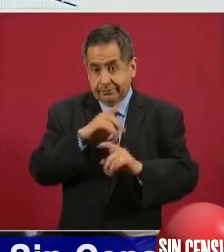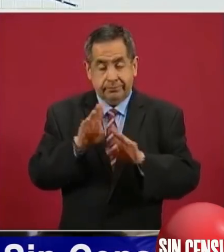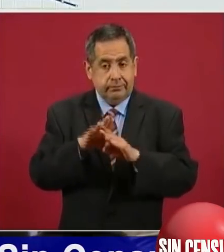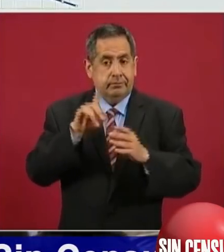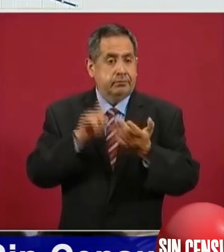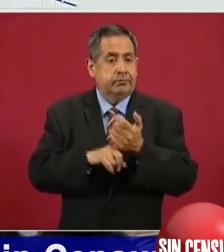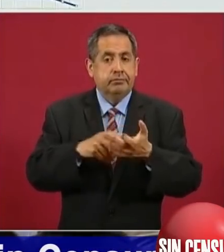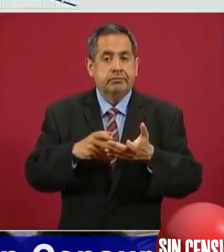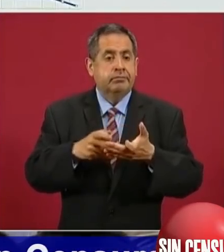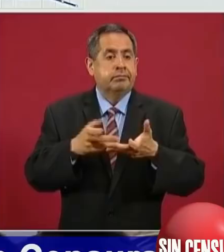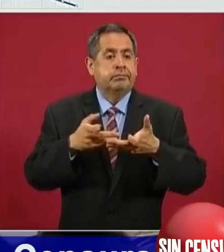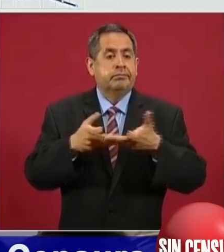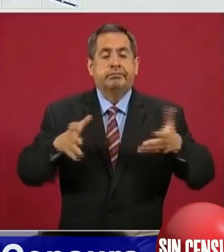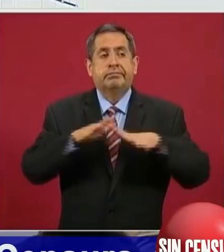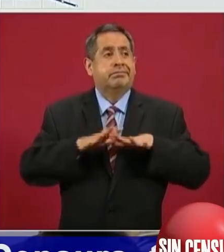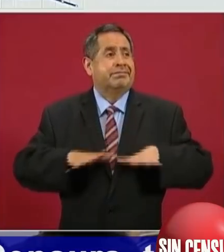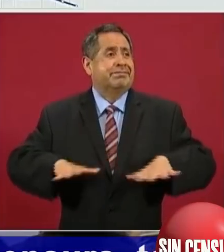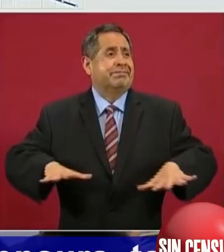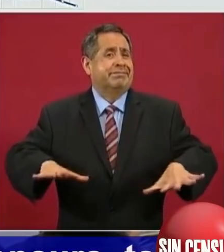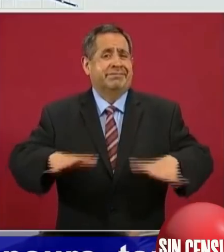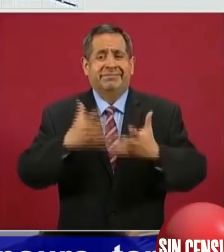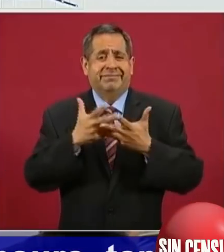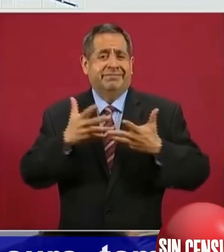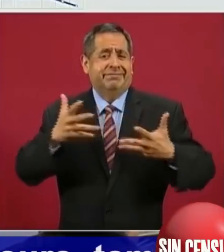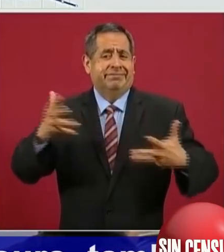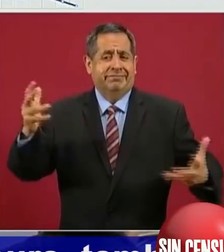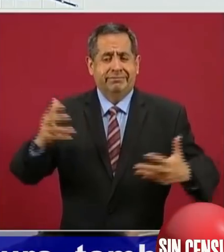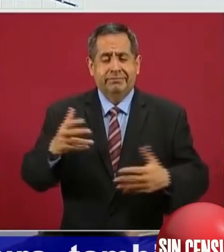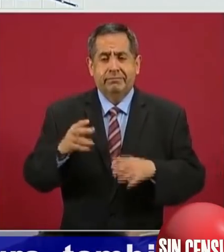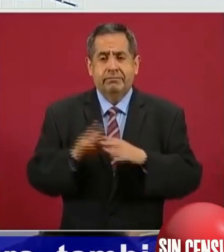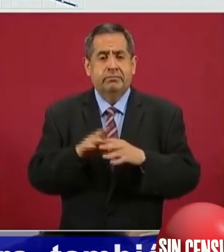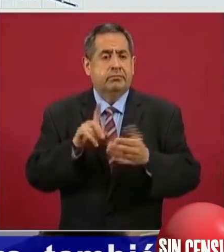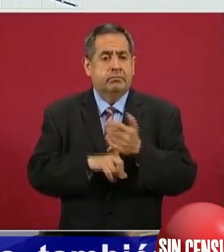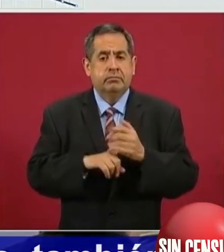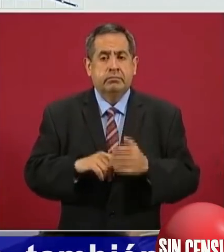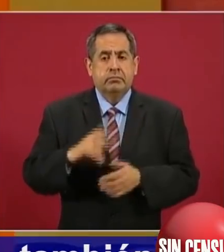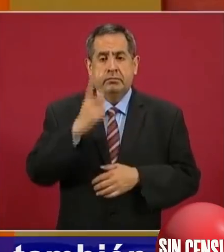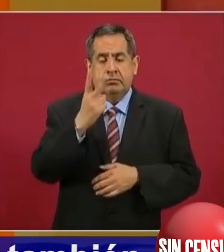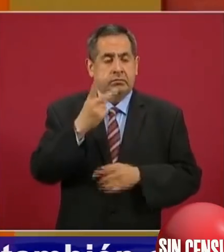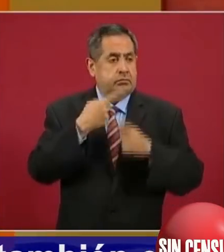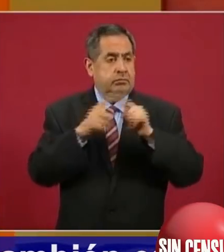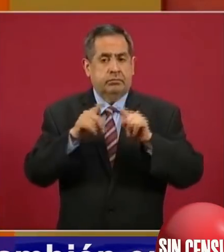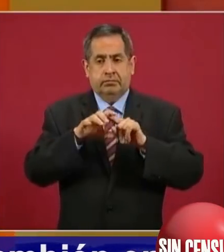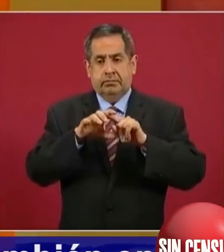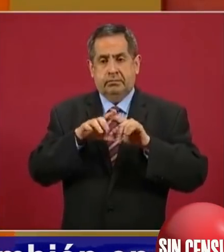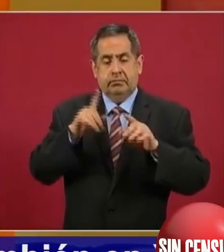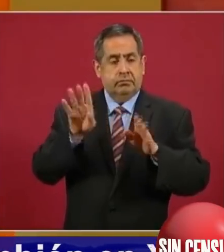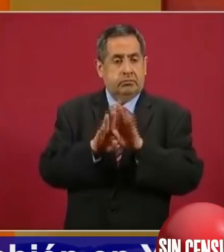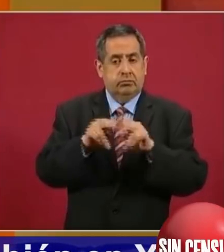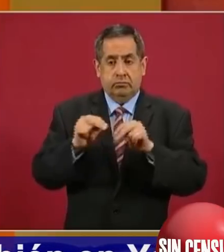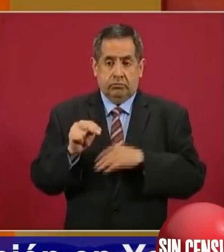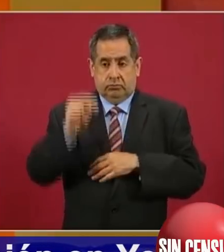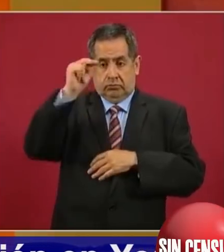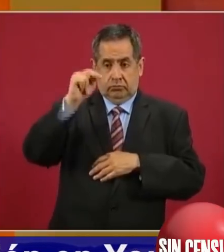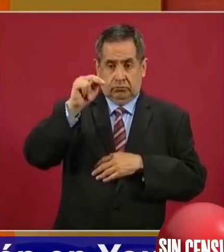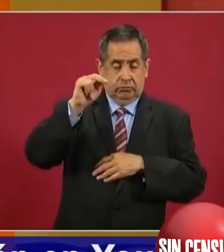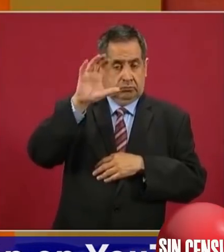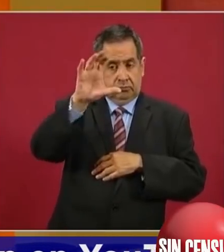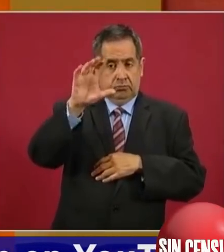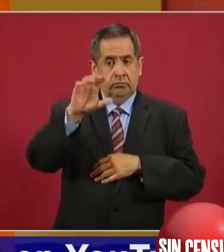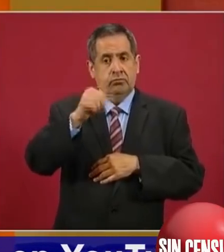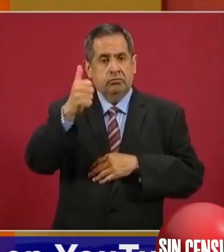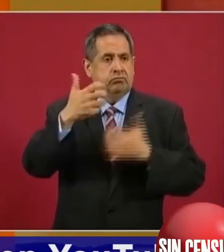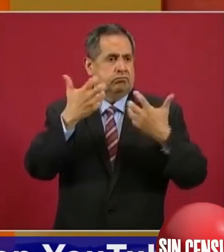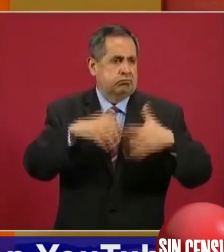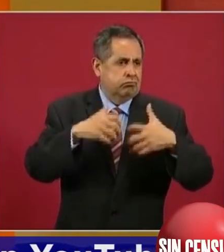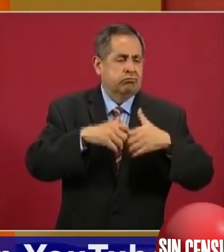estado territorialmente extenso. Chihuahua tiene prácticamente 2 epidemias diferentes, una en la zona norte, en la zona productiva